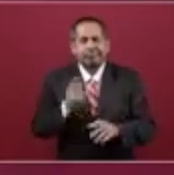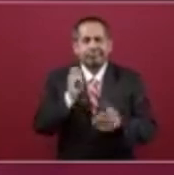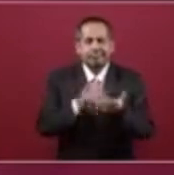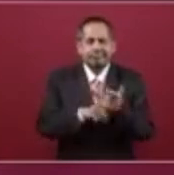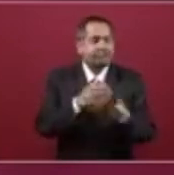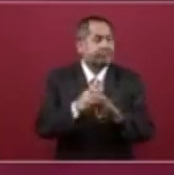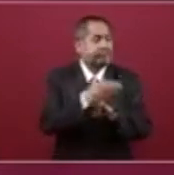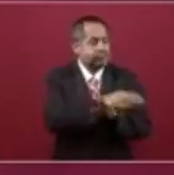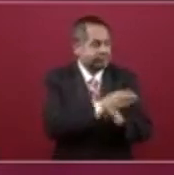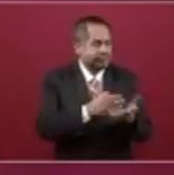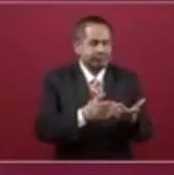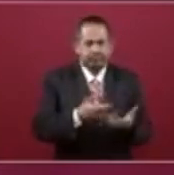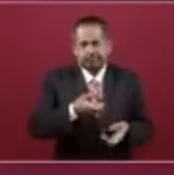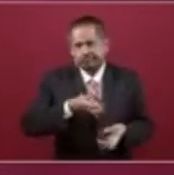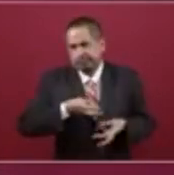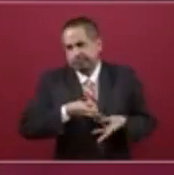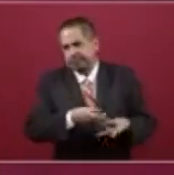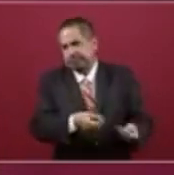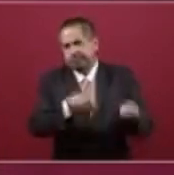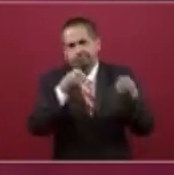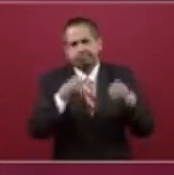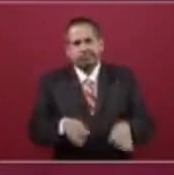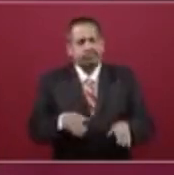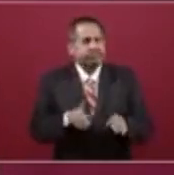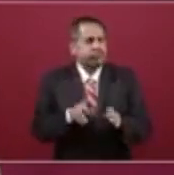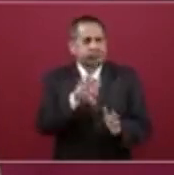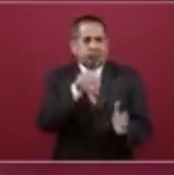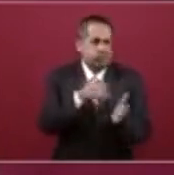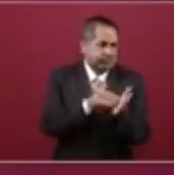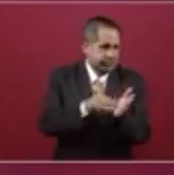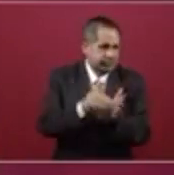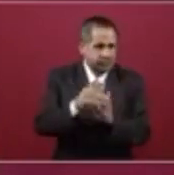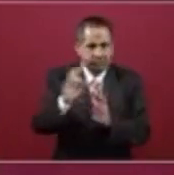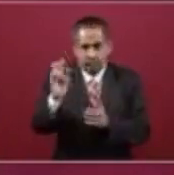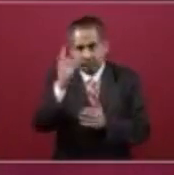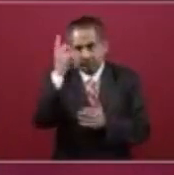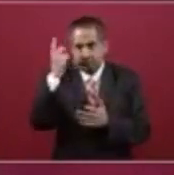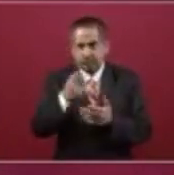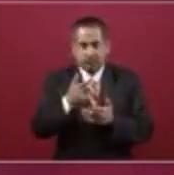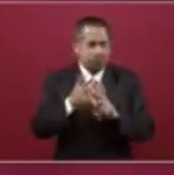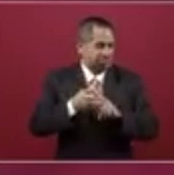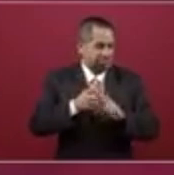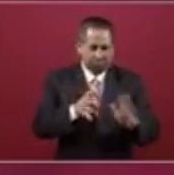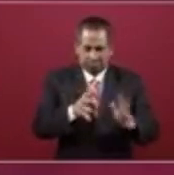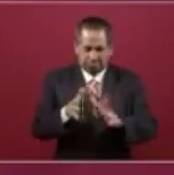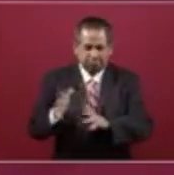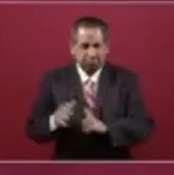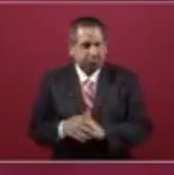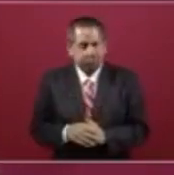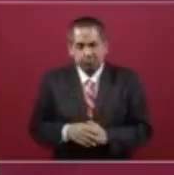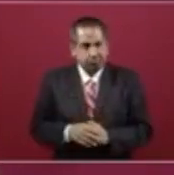reconfiguraciones que nos han costado 8 mil millones de dólares en promedio y nos han